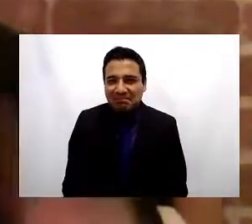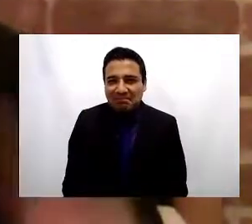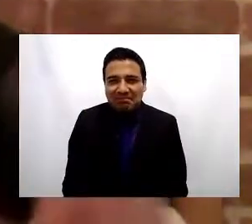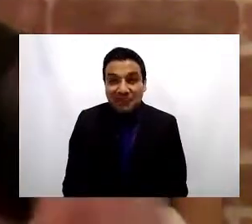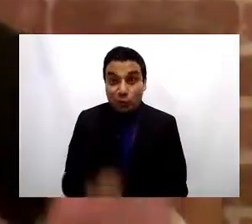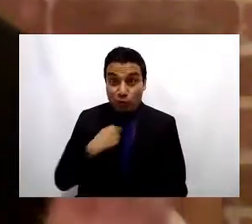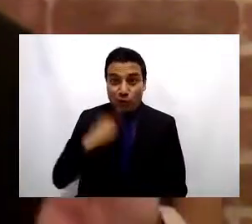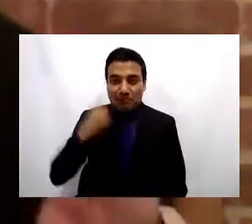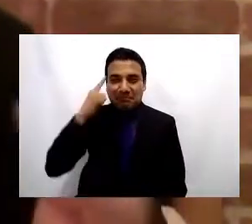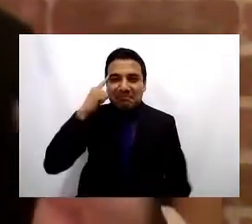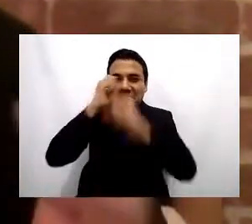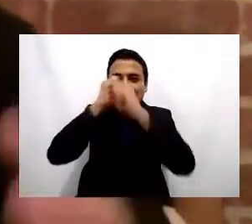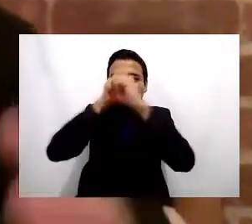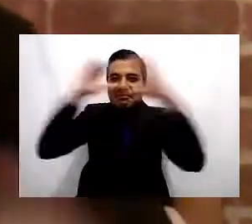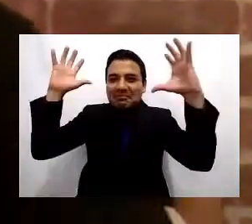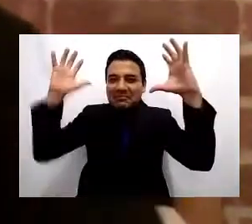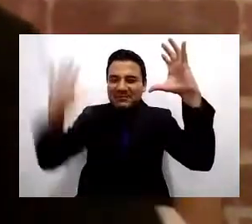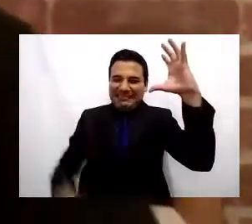La voy a resumir.